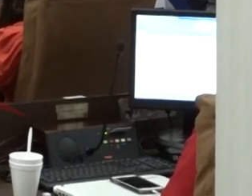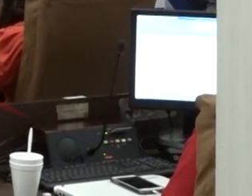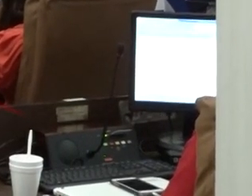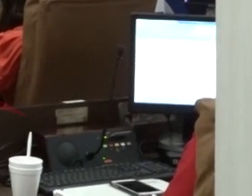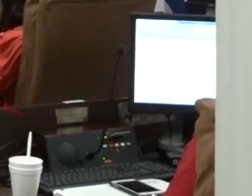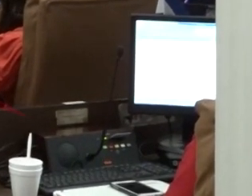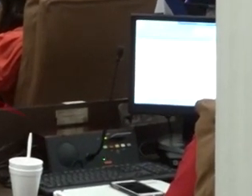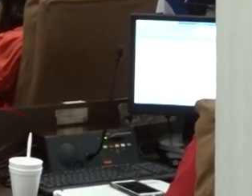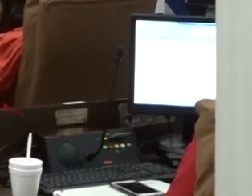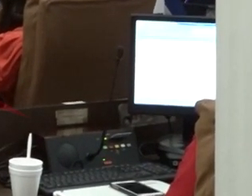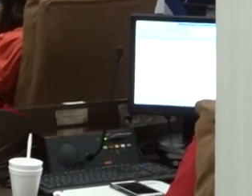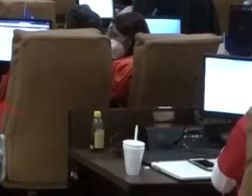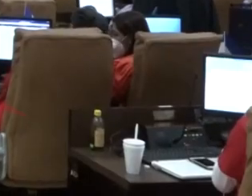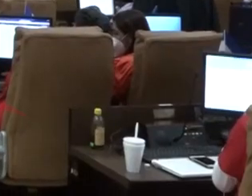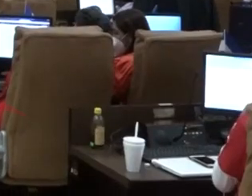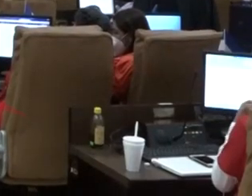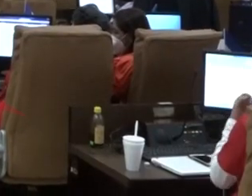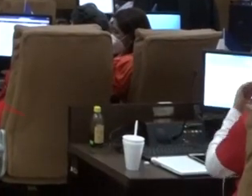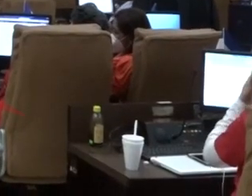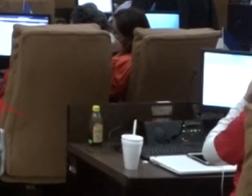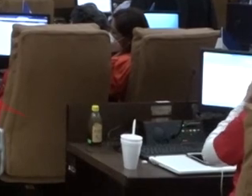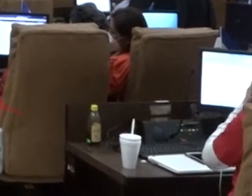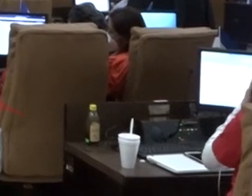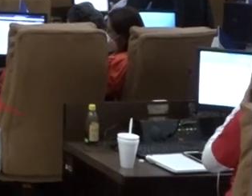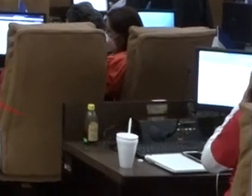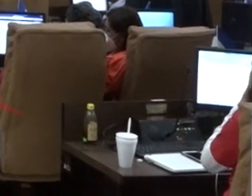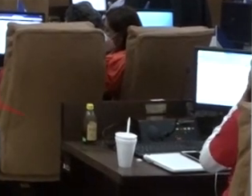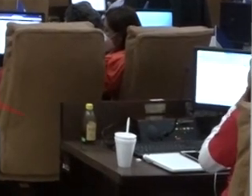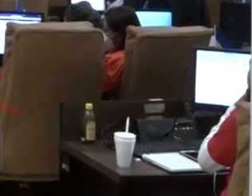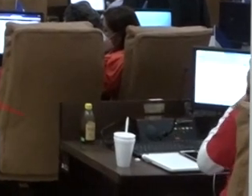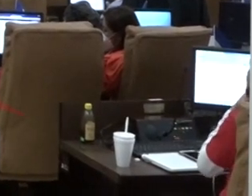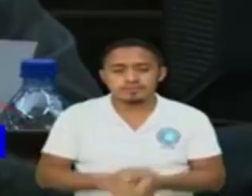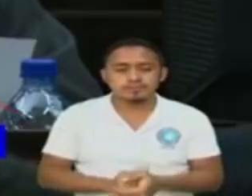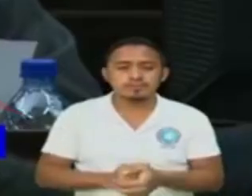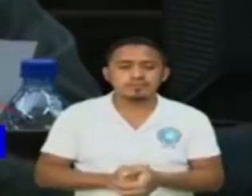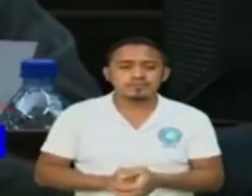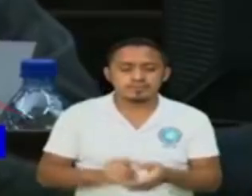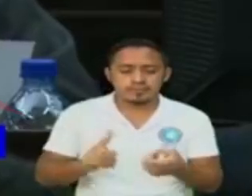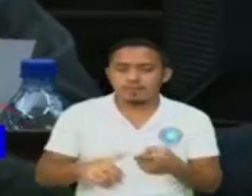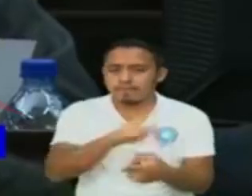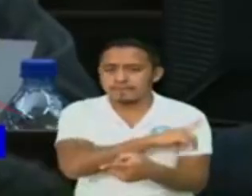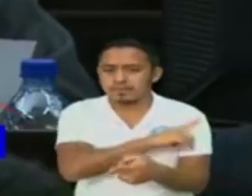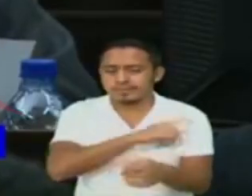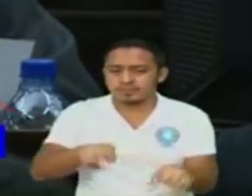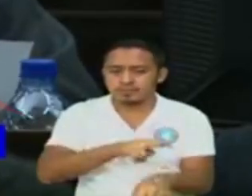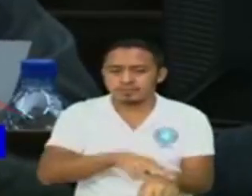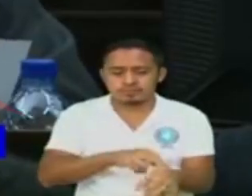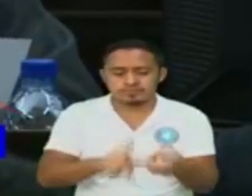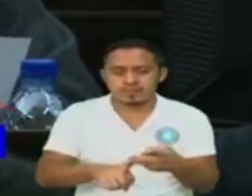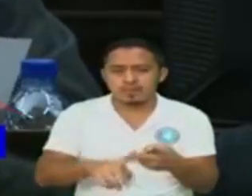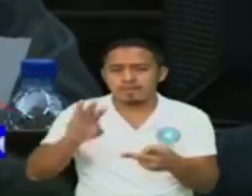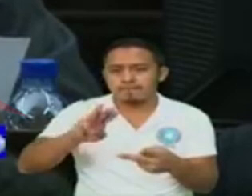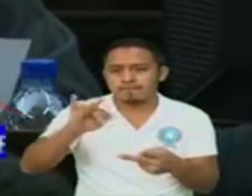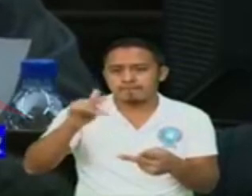la seguridad y el orden interno en nuestro país, como son nuestra Policía Nacional, Migración